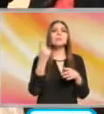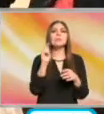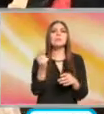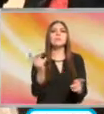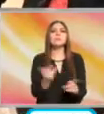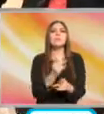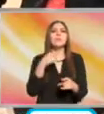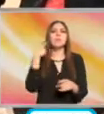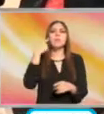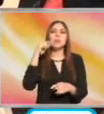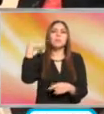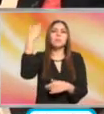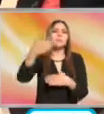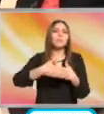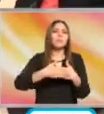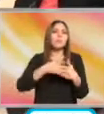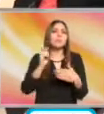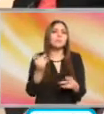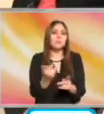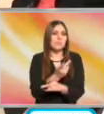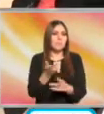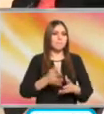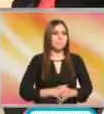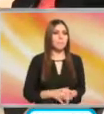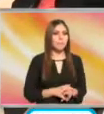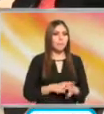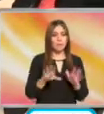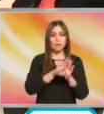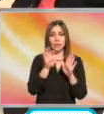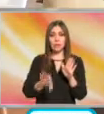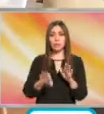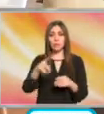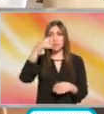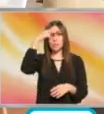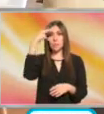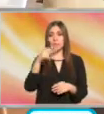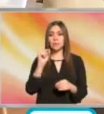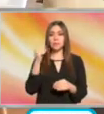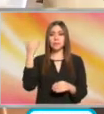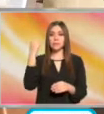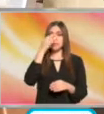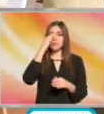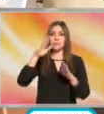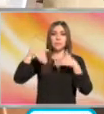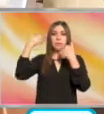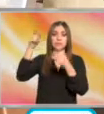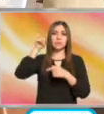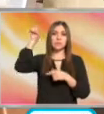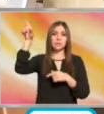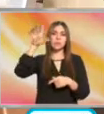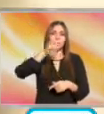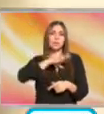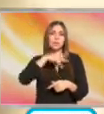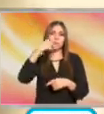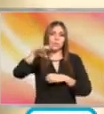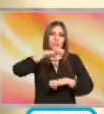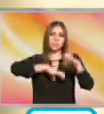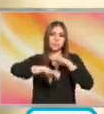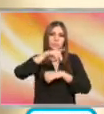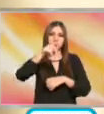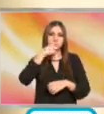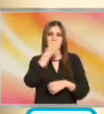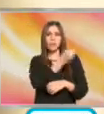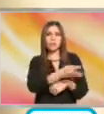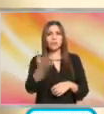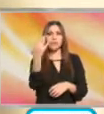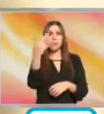pues bueno, si son mexicanos que acaban de llegar, bueno, está también el consulado que los consulados mexicanos, que es una red de 50